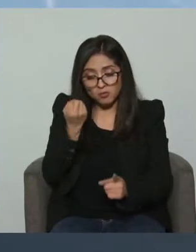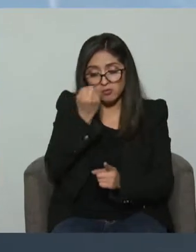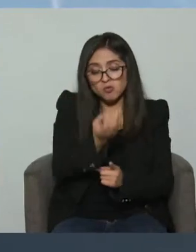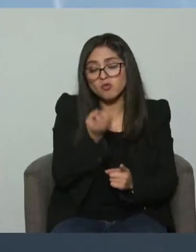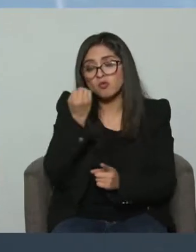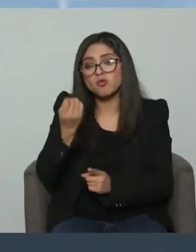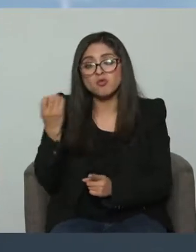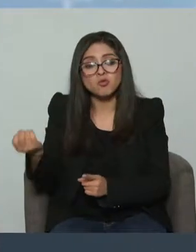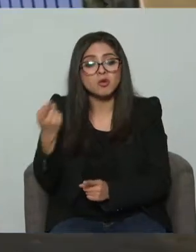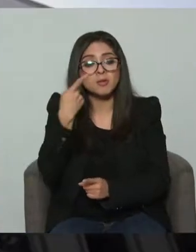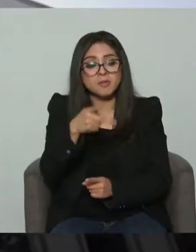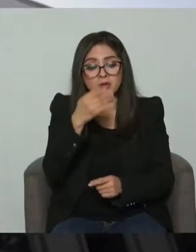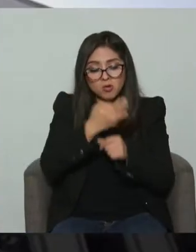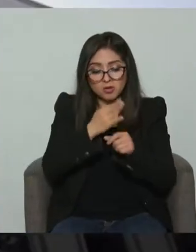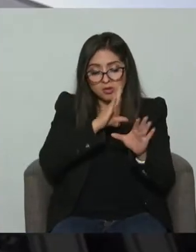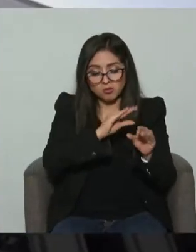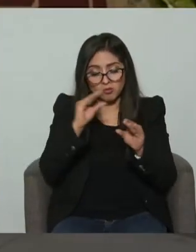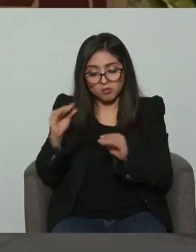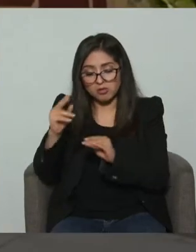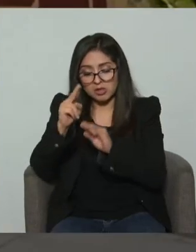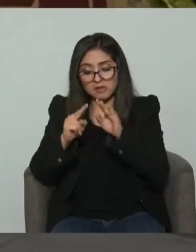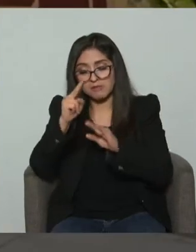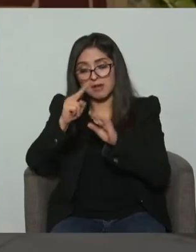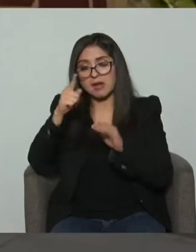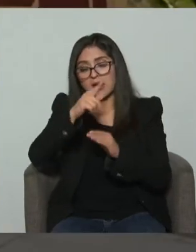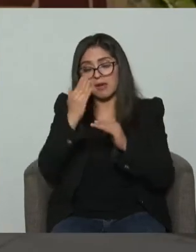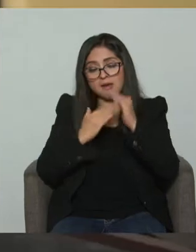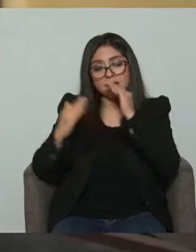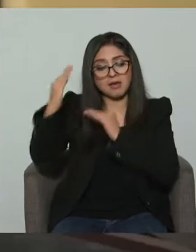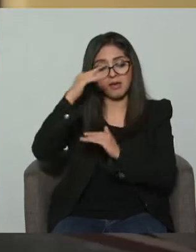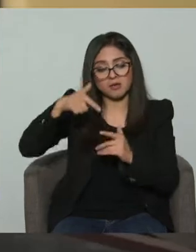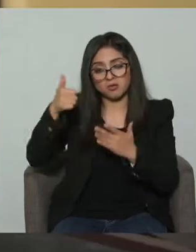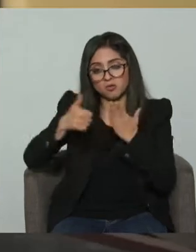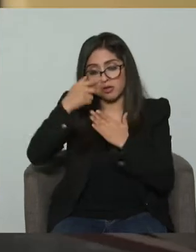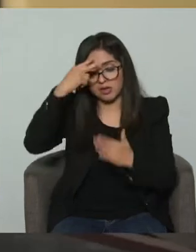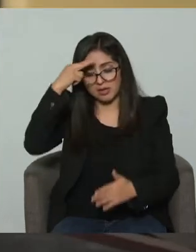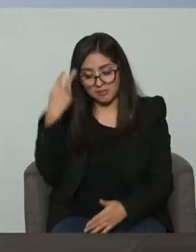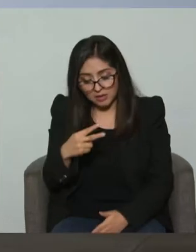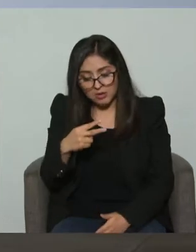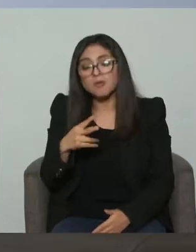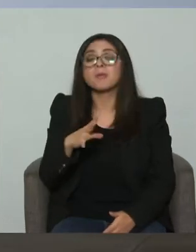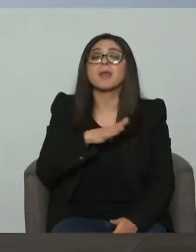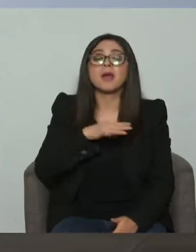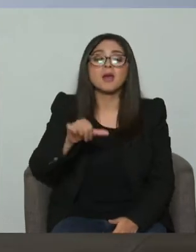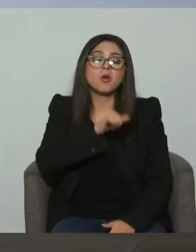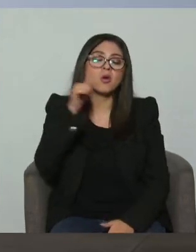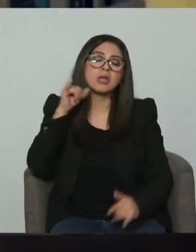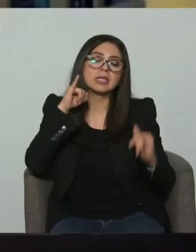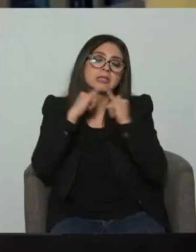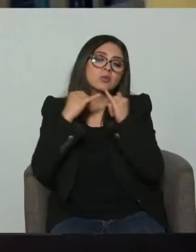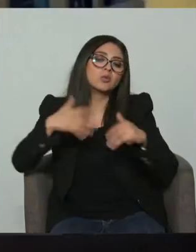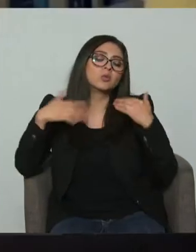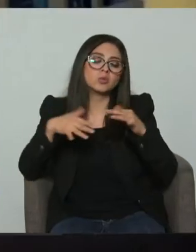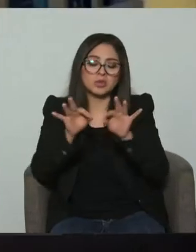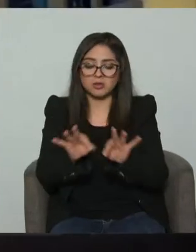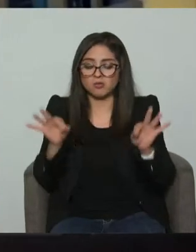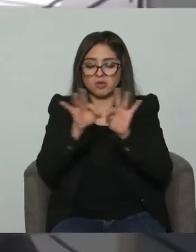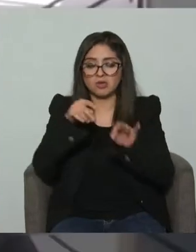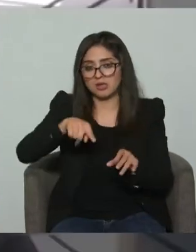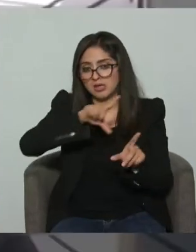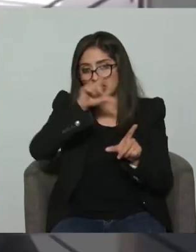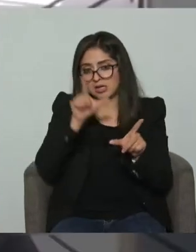ser de un alto nivel académico. En la ciudad contamos con las instituciones de mayor relevancia a nivel nacional